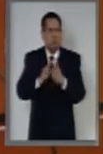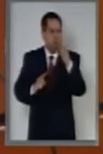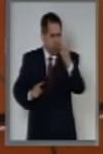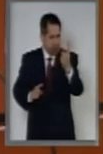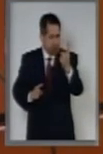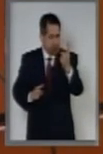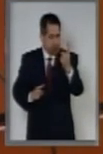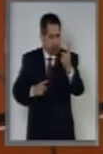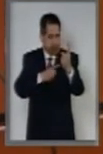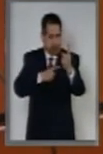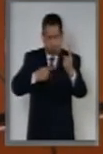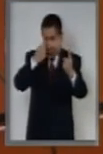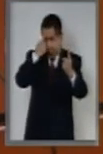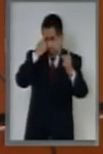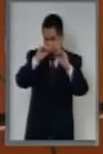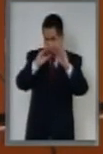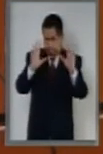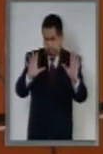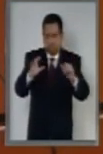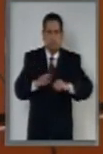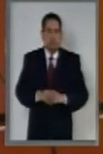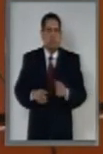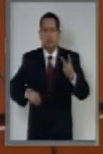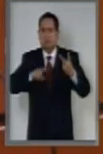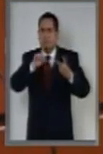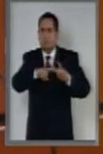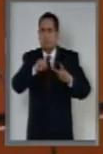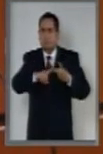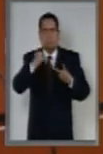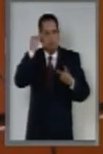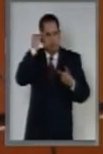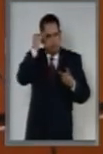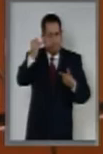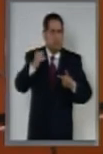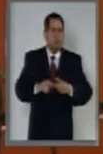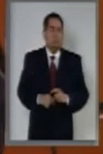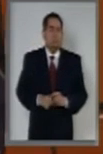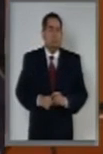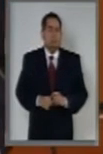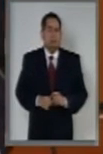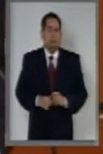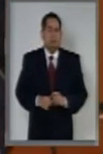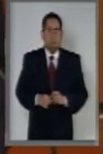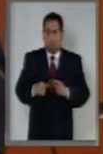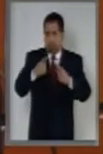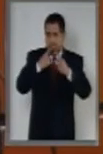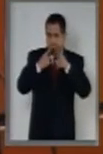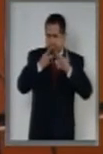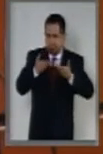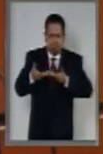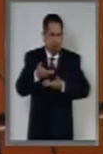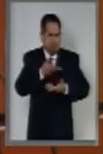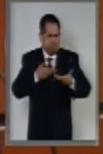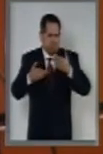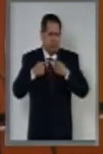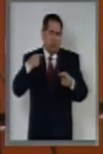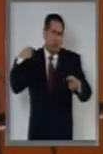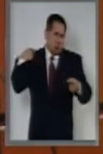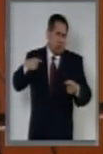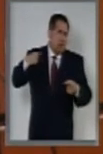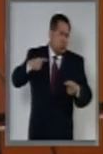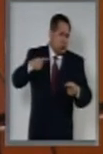que debemos de tener claro. Segunda idea. Esta discusión la hemos realizado a lo largo